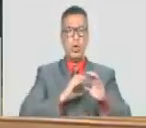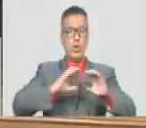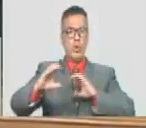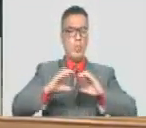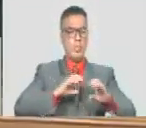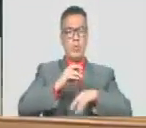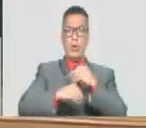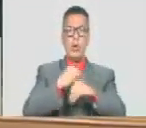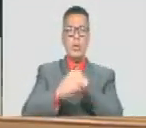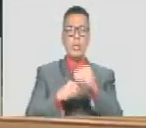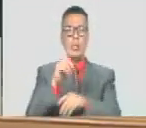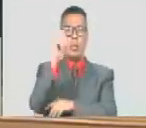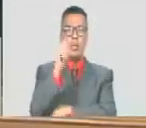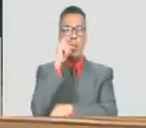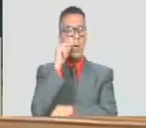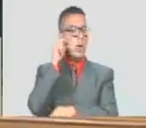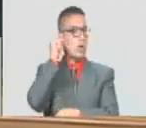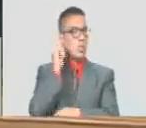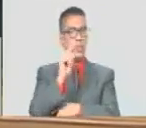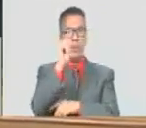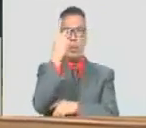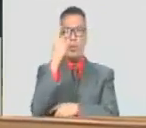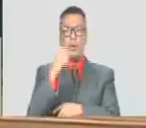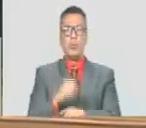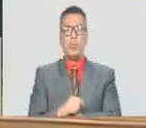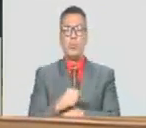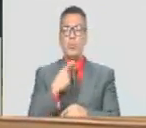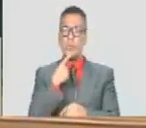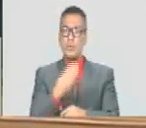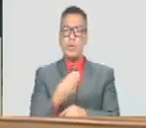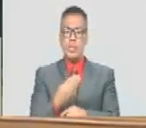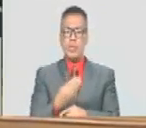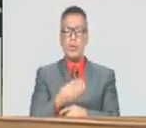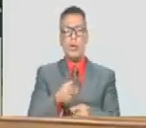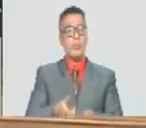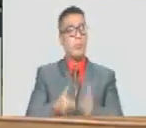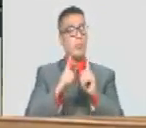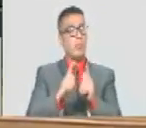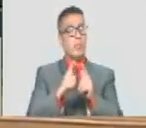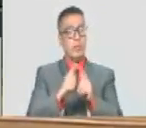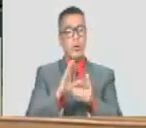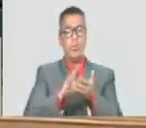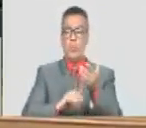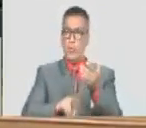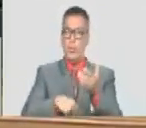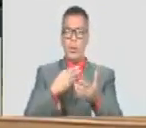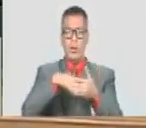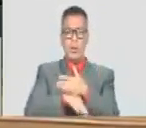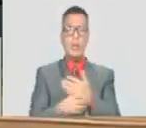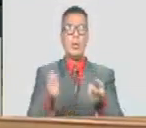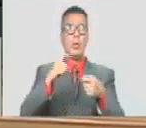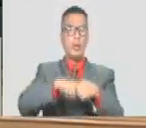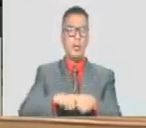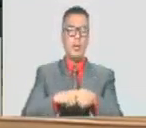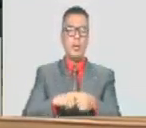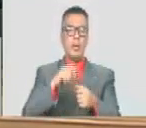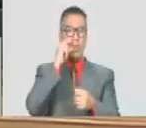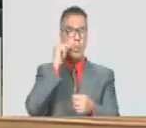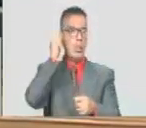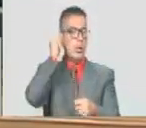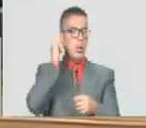Comunicaciones suscritas por diputadas y diputados principales solicitando permiso para ausentarse e incorporar a las diputadas y